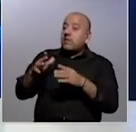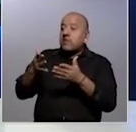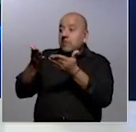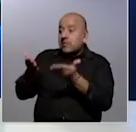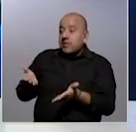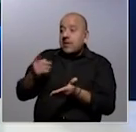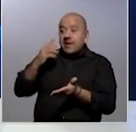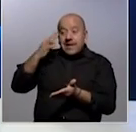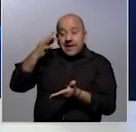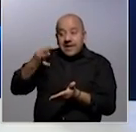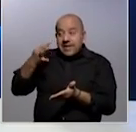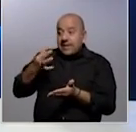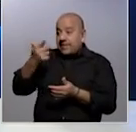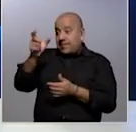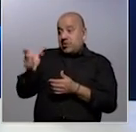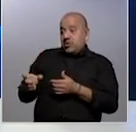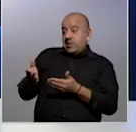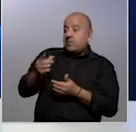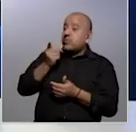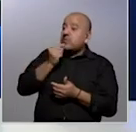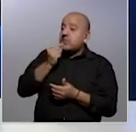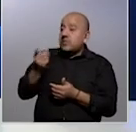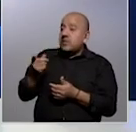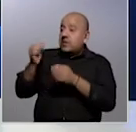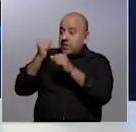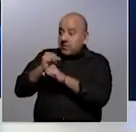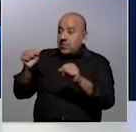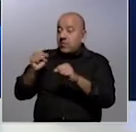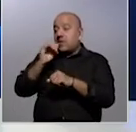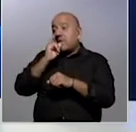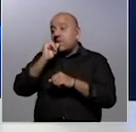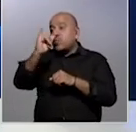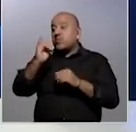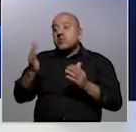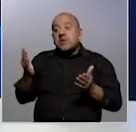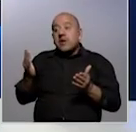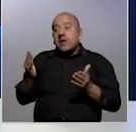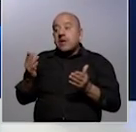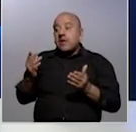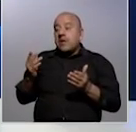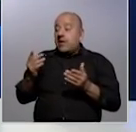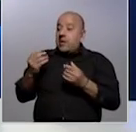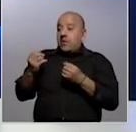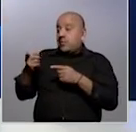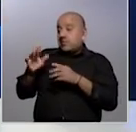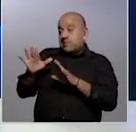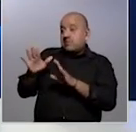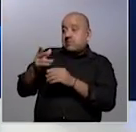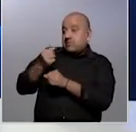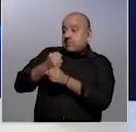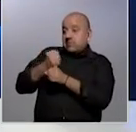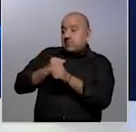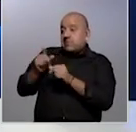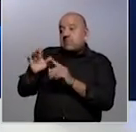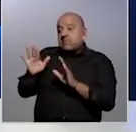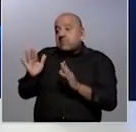policía que también le puede presentar una denuncia ante la institución porque estas cuestiones vinculadas a su trabajo a su